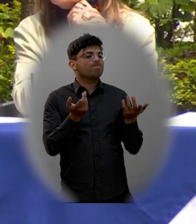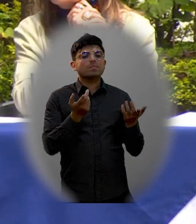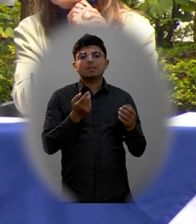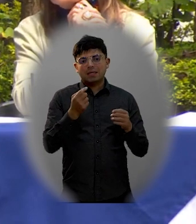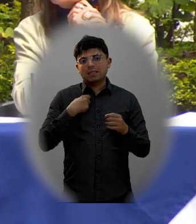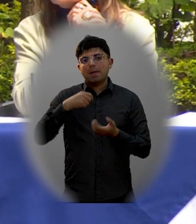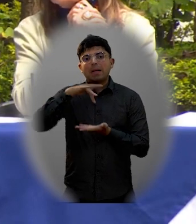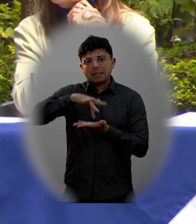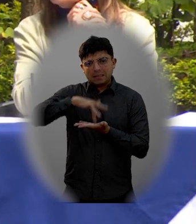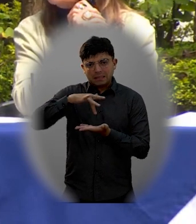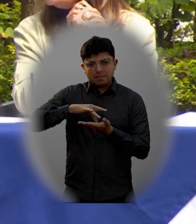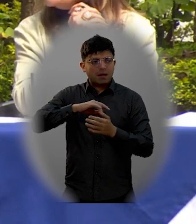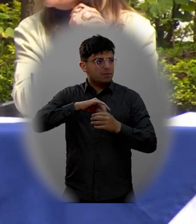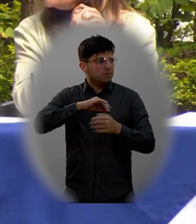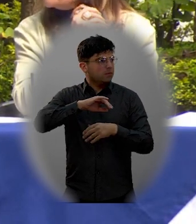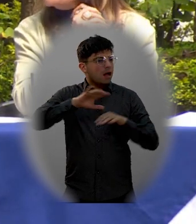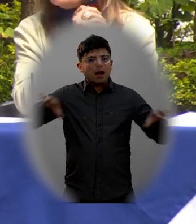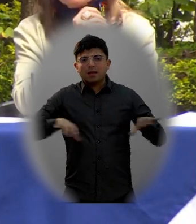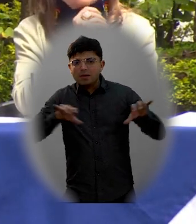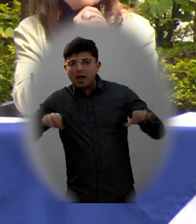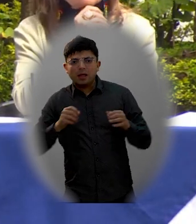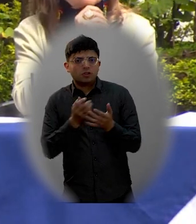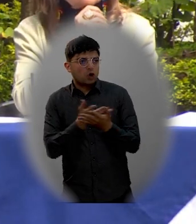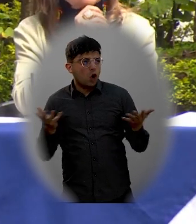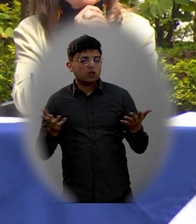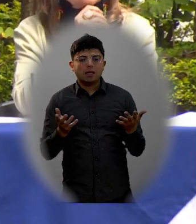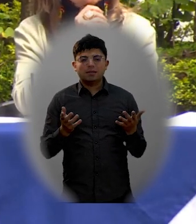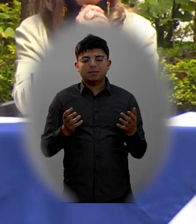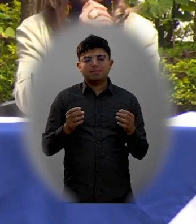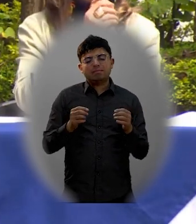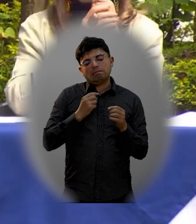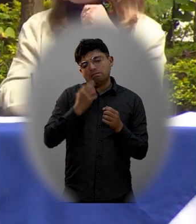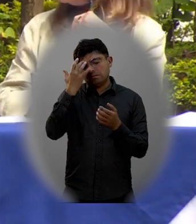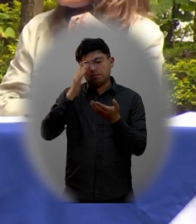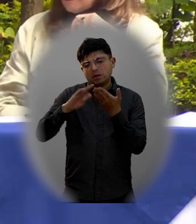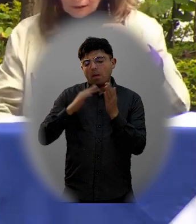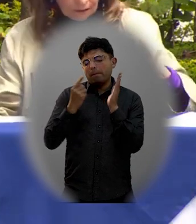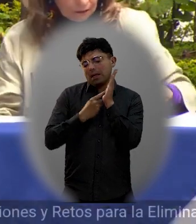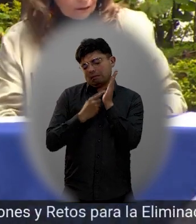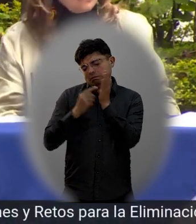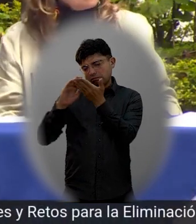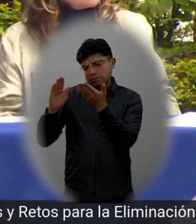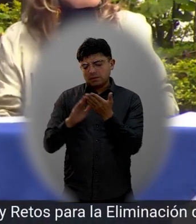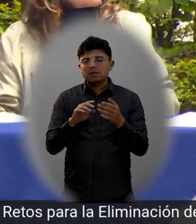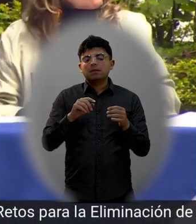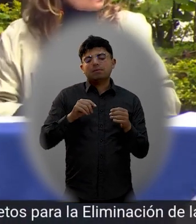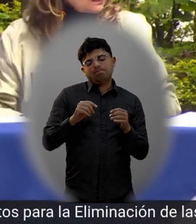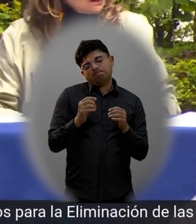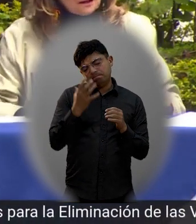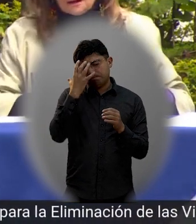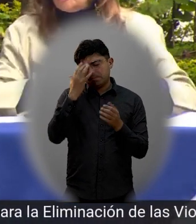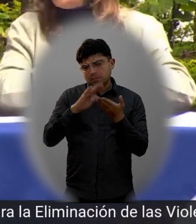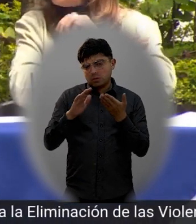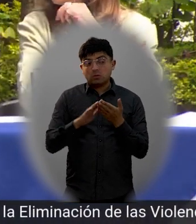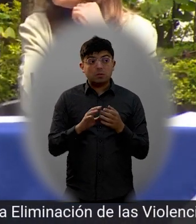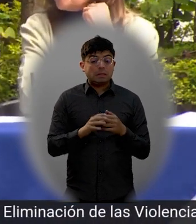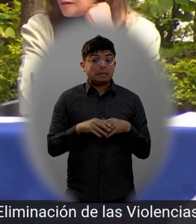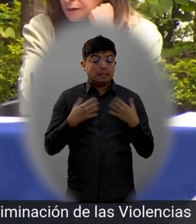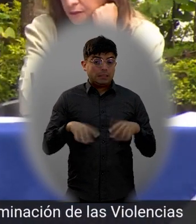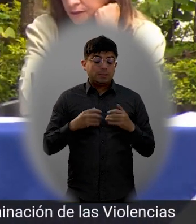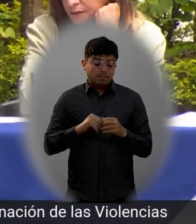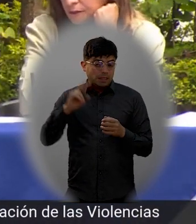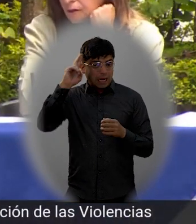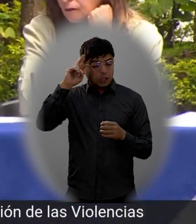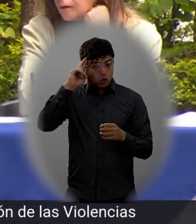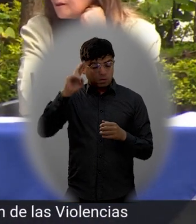que ella participa de todas estas actividades. Entonces, de verdad, mil excusas en ese sentido. Y tienes toda la razón, María